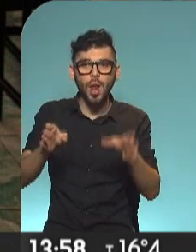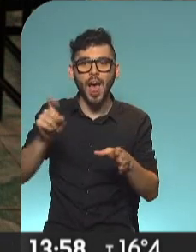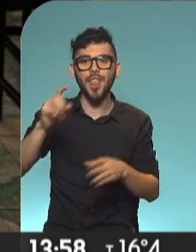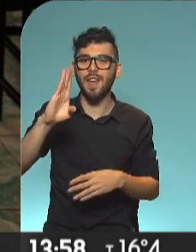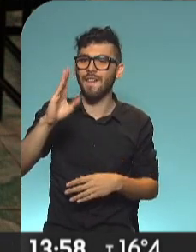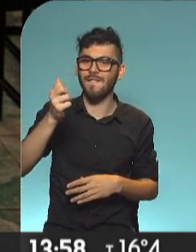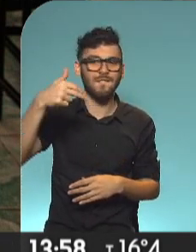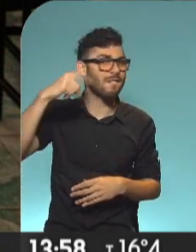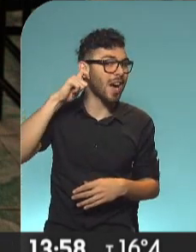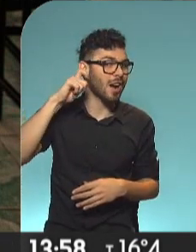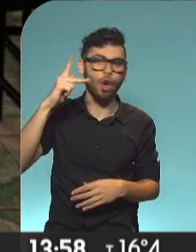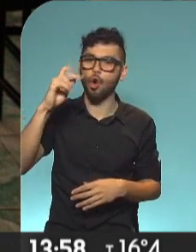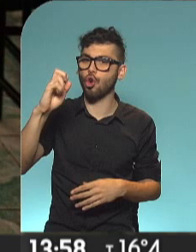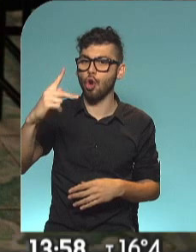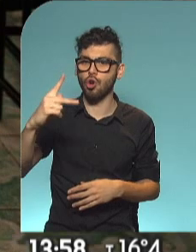Bangkok.